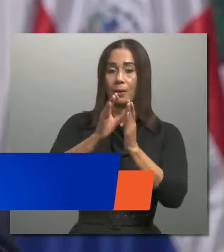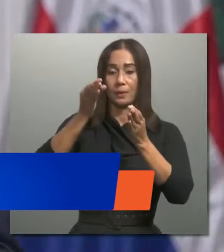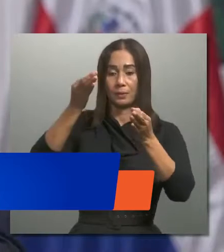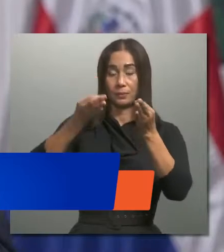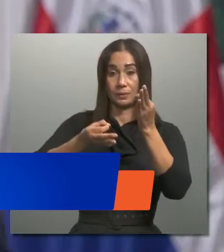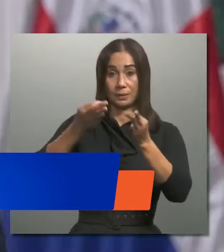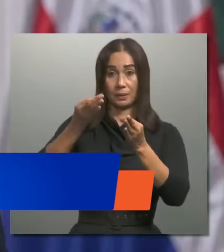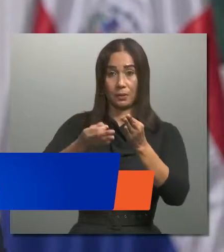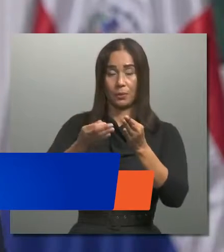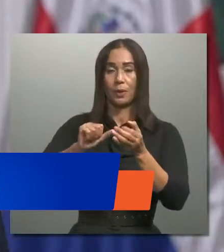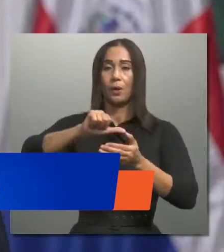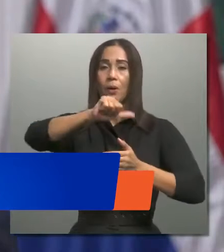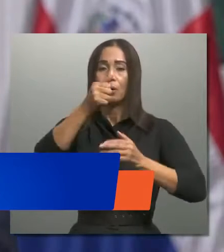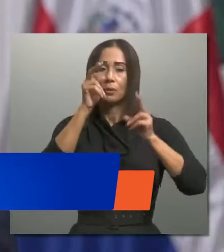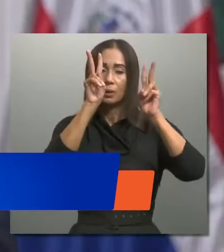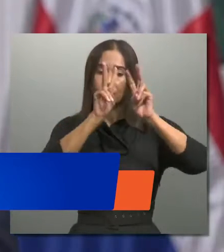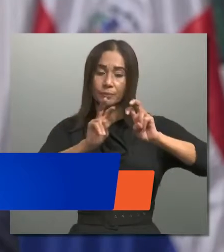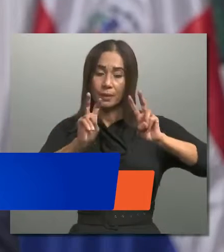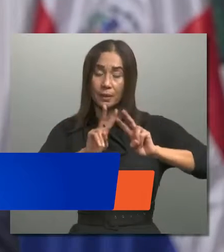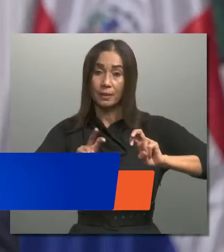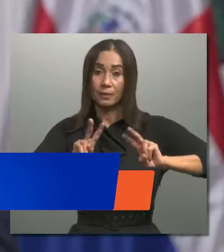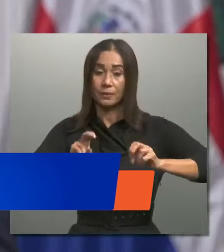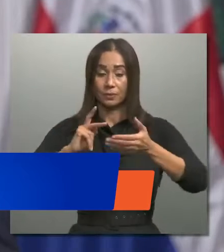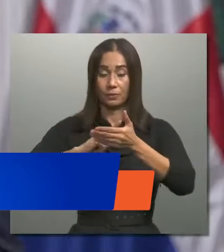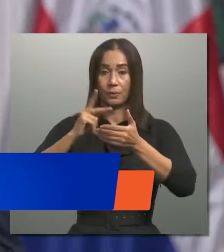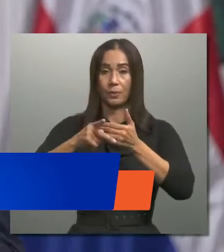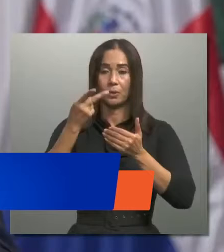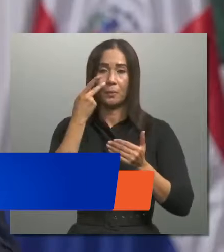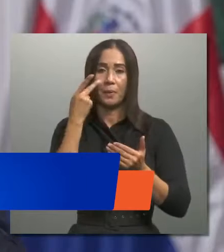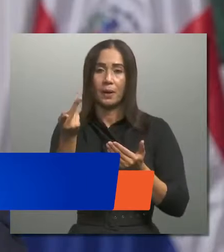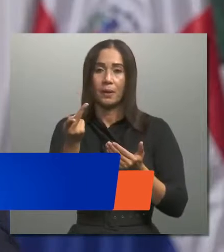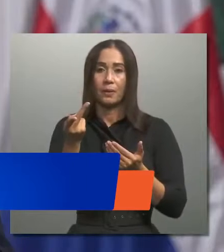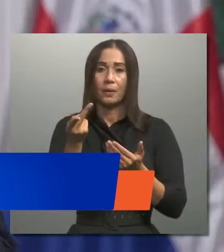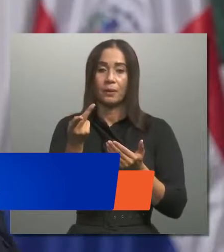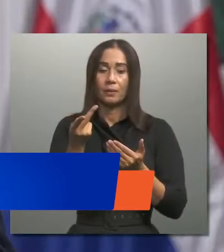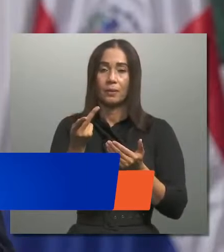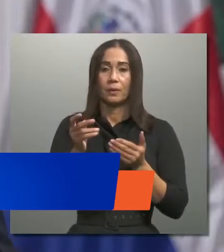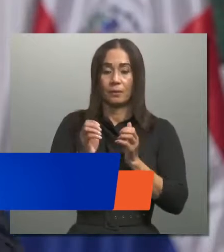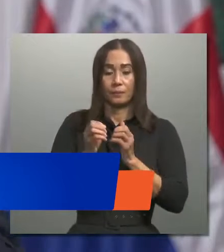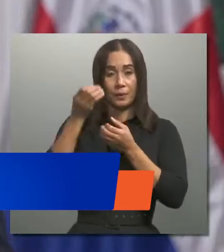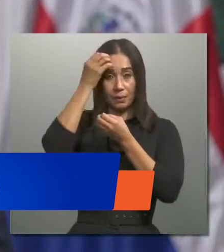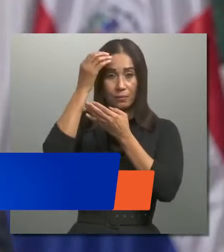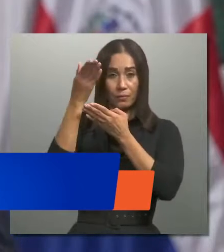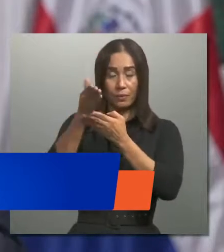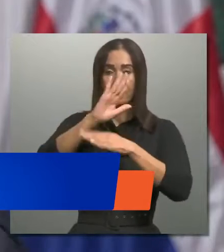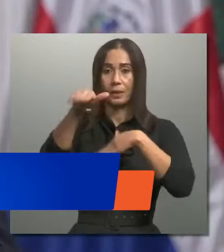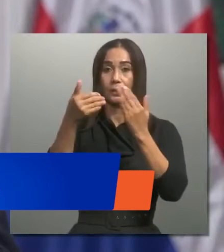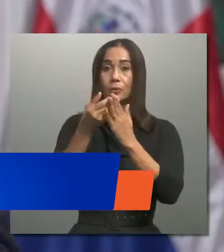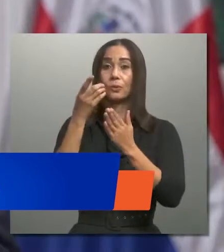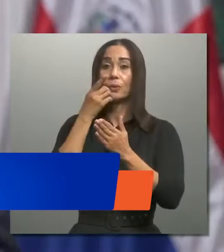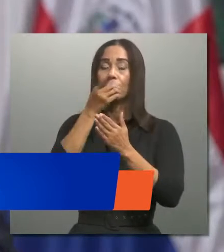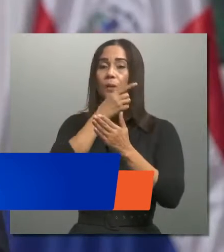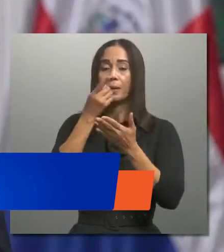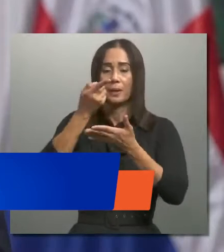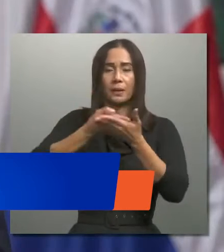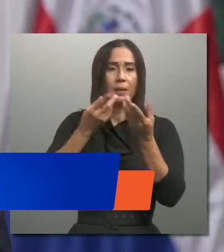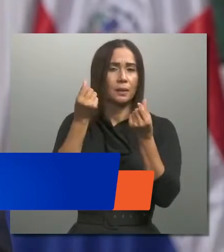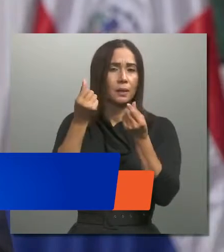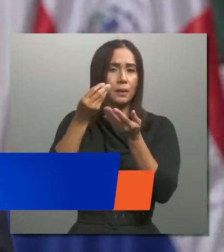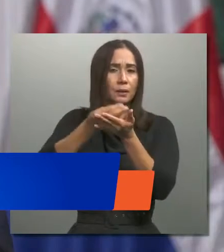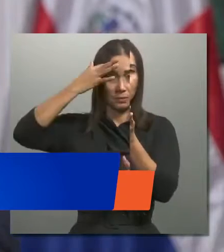auditoría financiera del proyecto, de manera que el pueblo dominicano pueda conocer cada detalle de lo invertido en esas plantas.